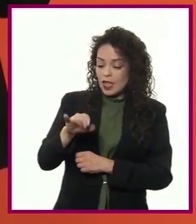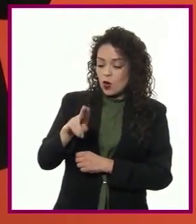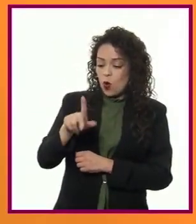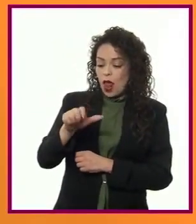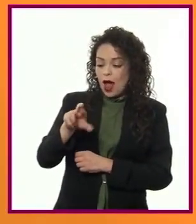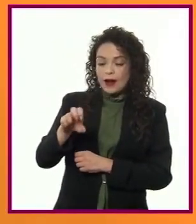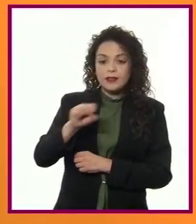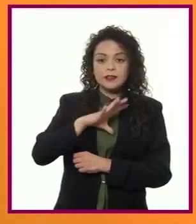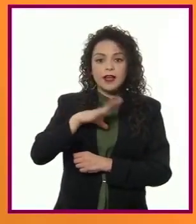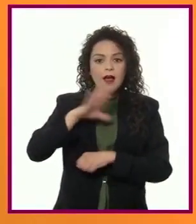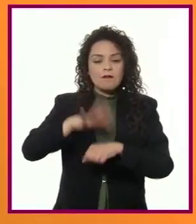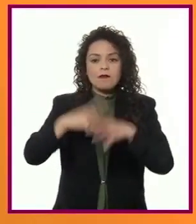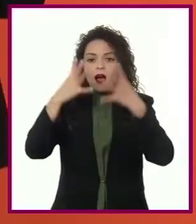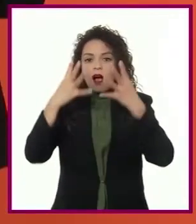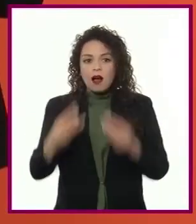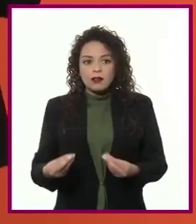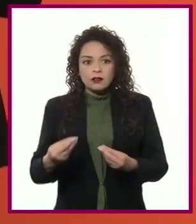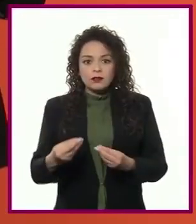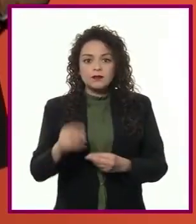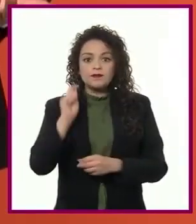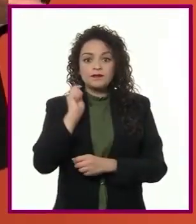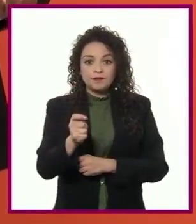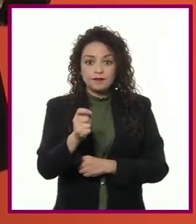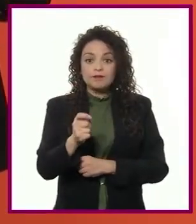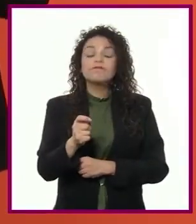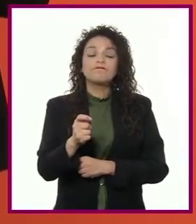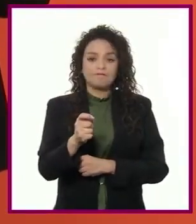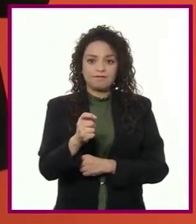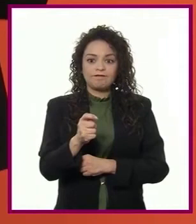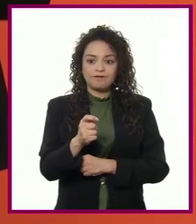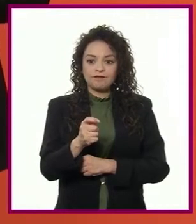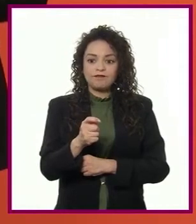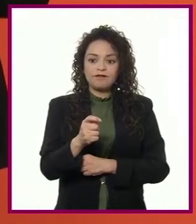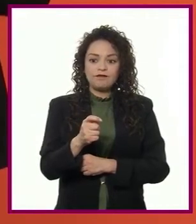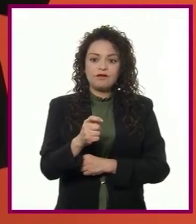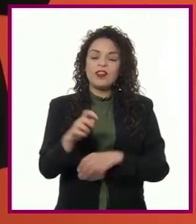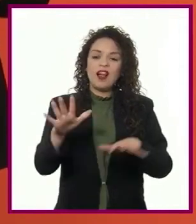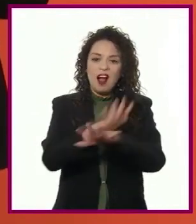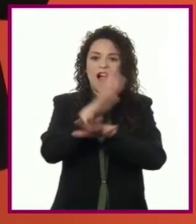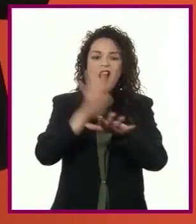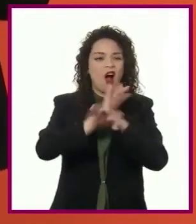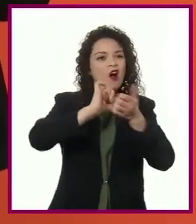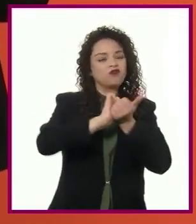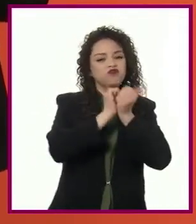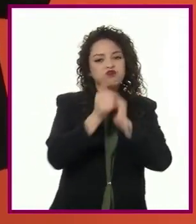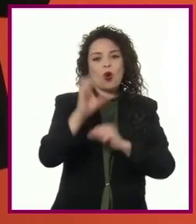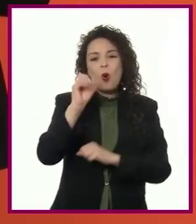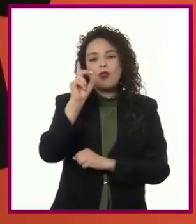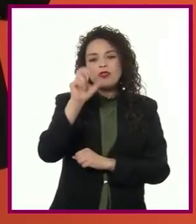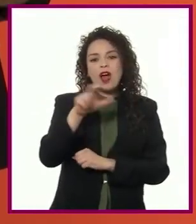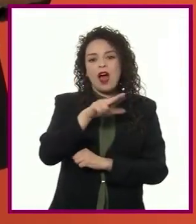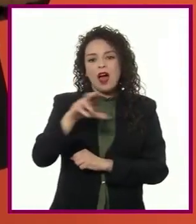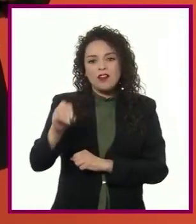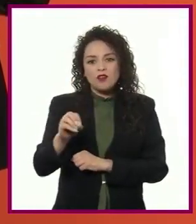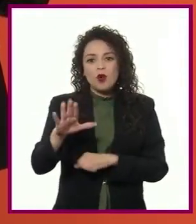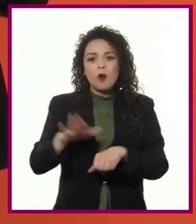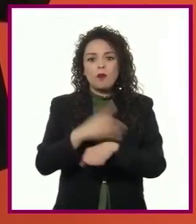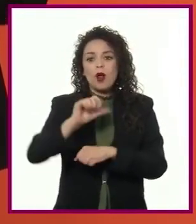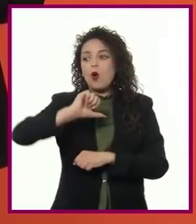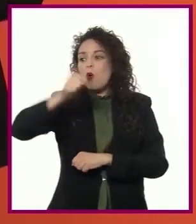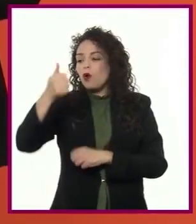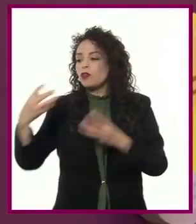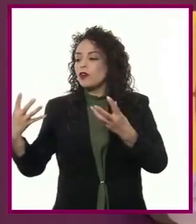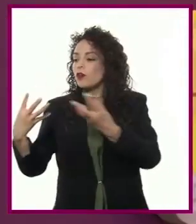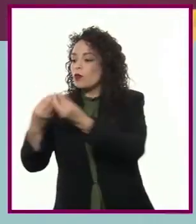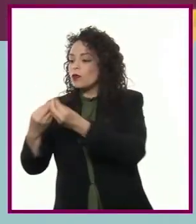los cúmulos de galaxias ricos que se encuentran en deterioro o con daños aparentes de las galaxias